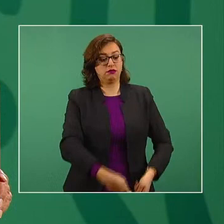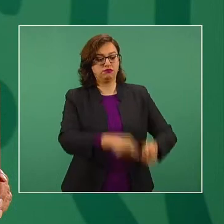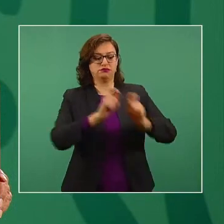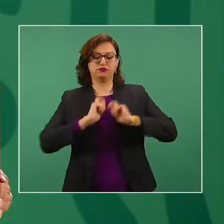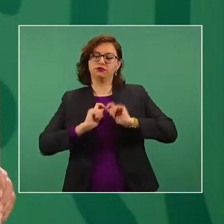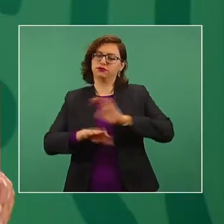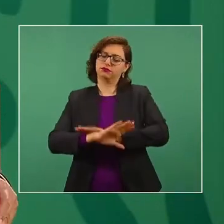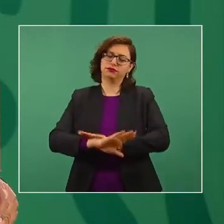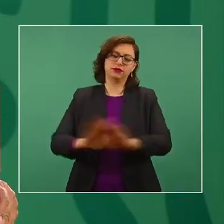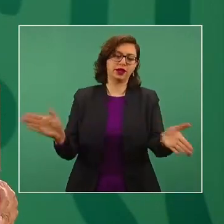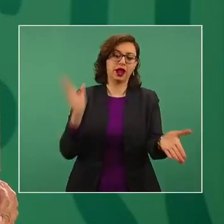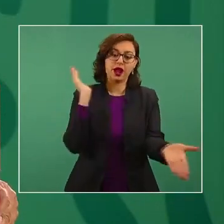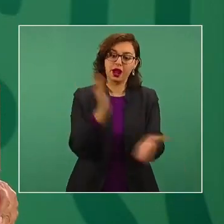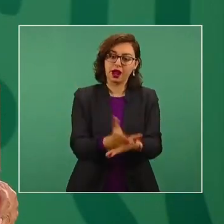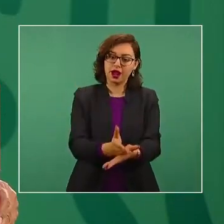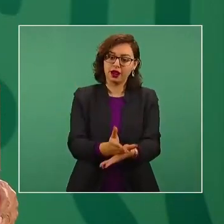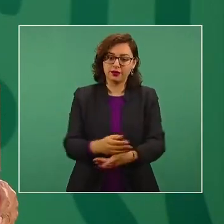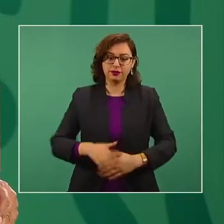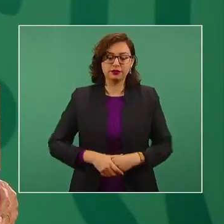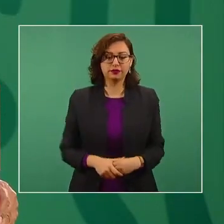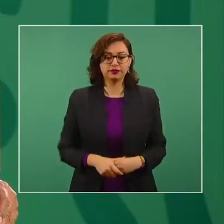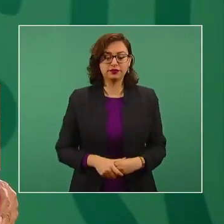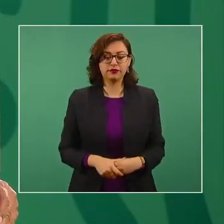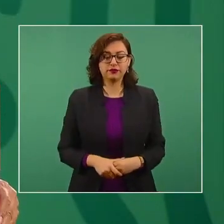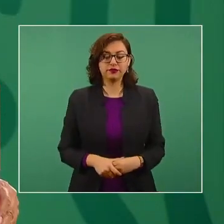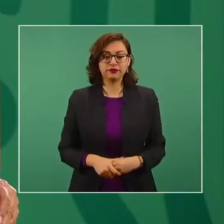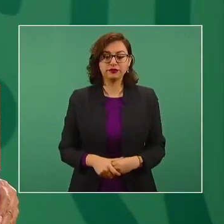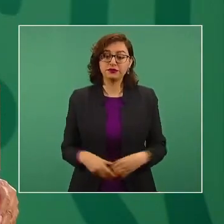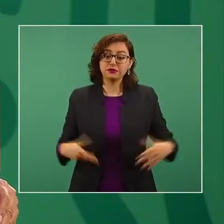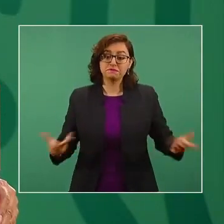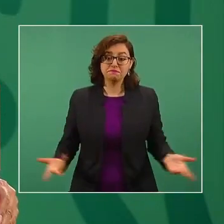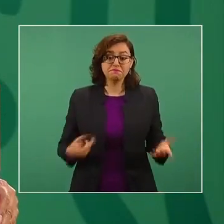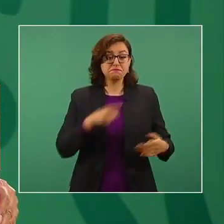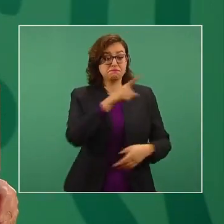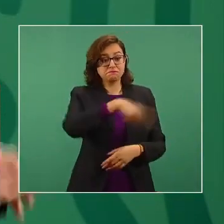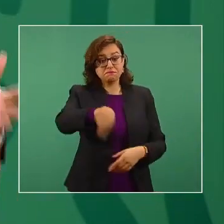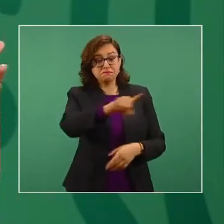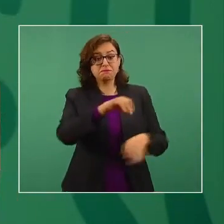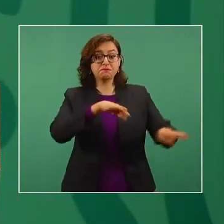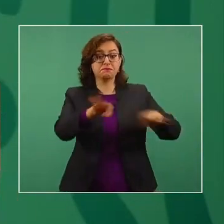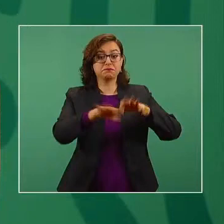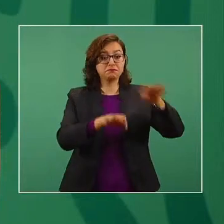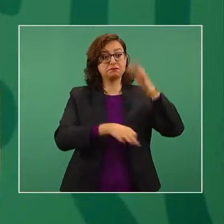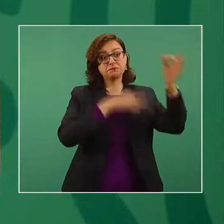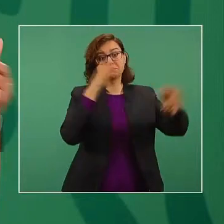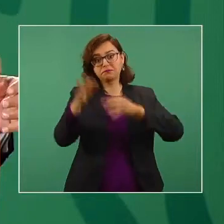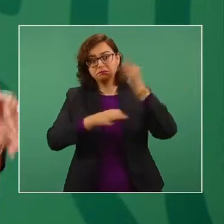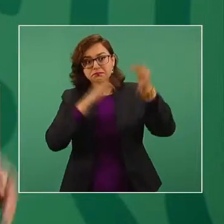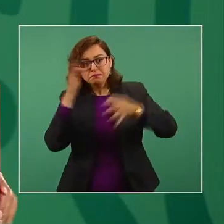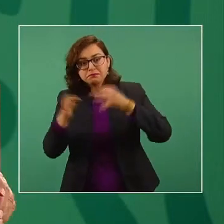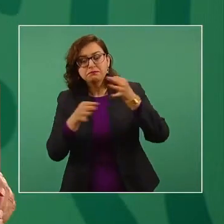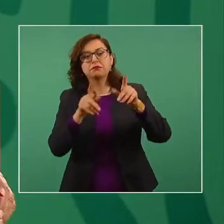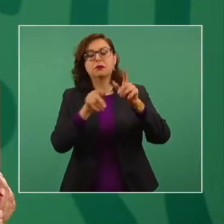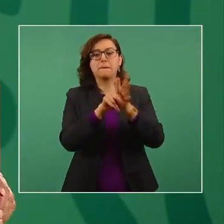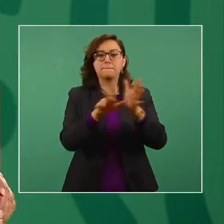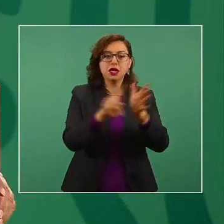Y no solo, decía yo, la publicidad o ese dinero, sino que tenían negocios,